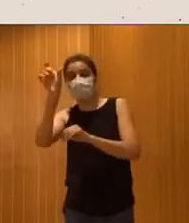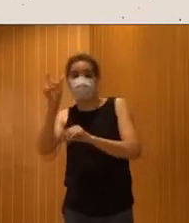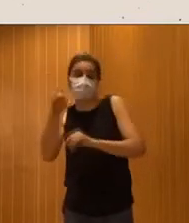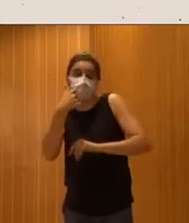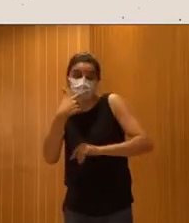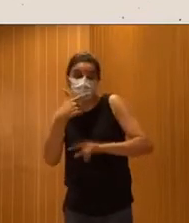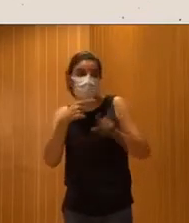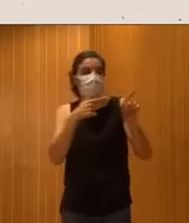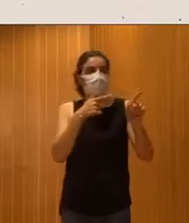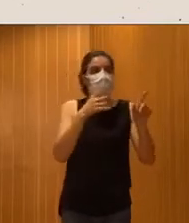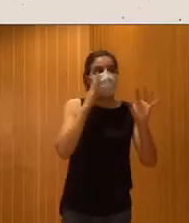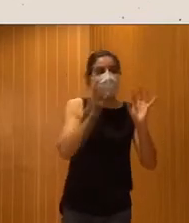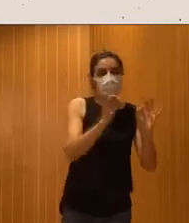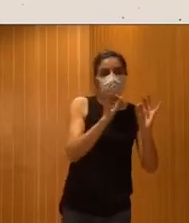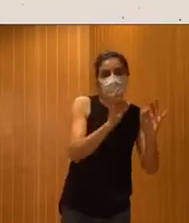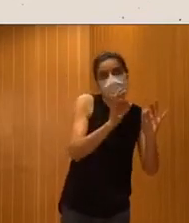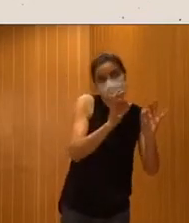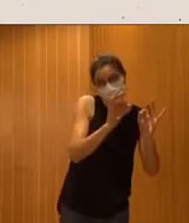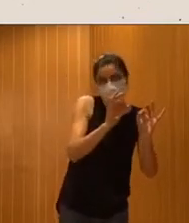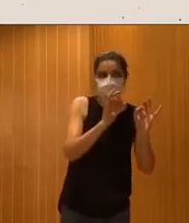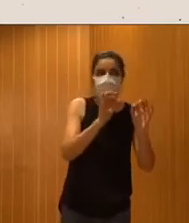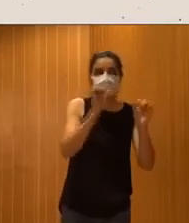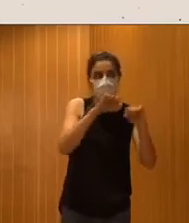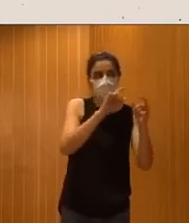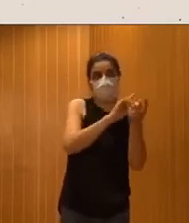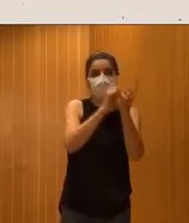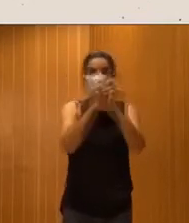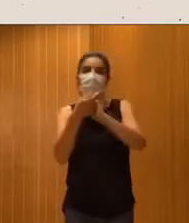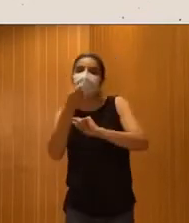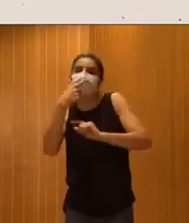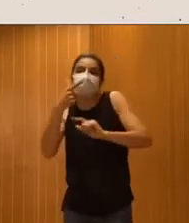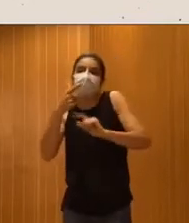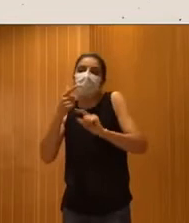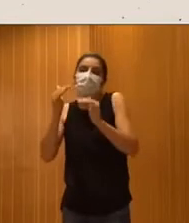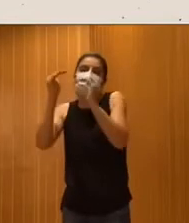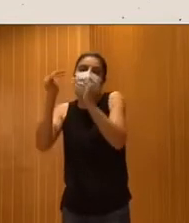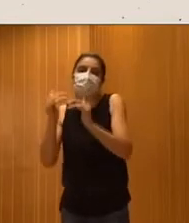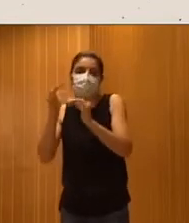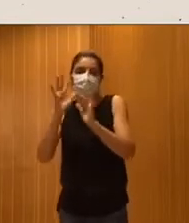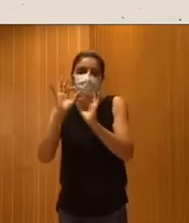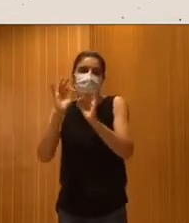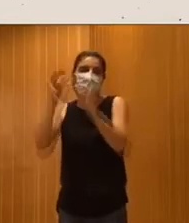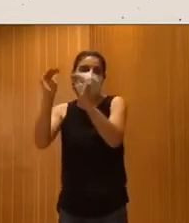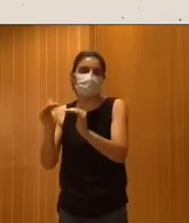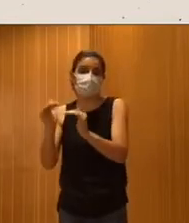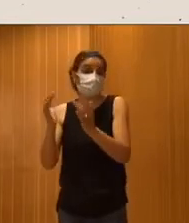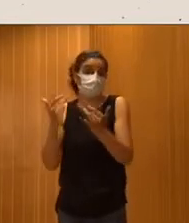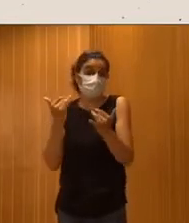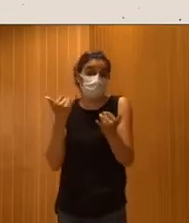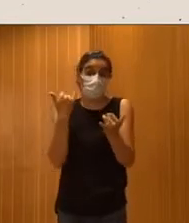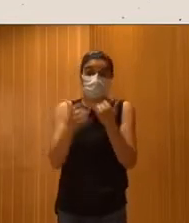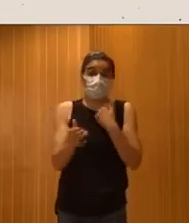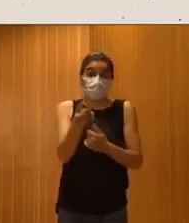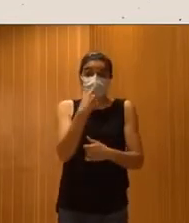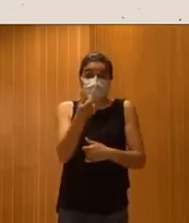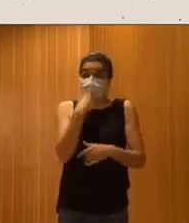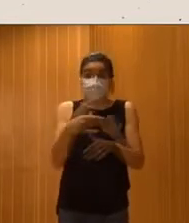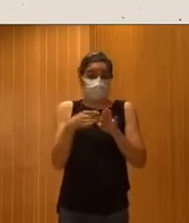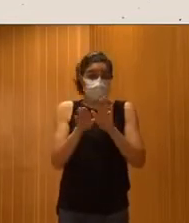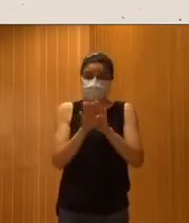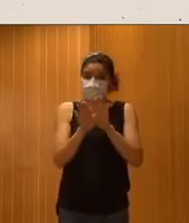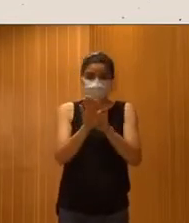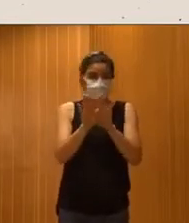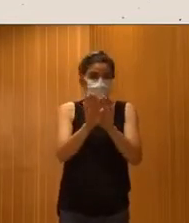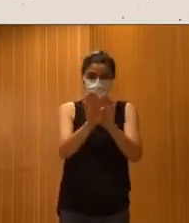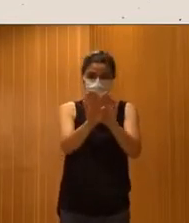más peligroso, por un fármaco que tiene un perfil menos peligroso. Pero vamos, básicamente seguimos en los mismos niveles